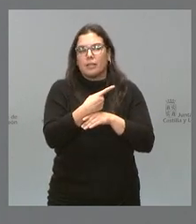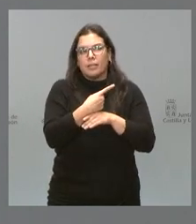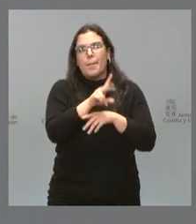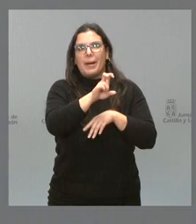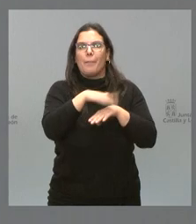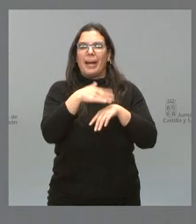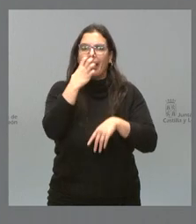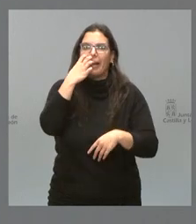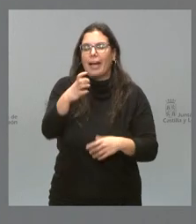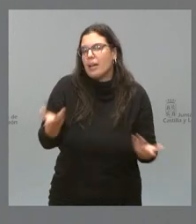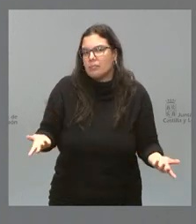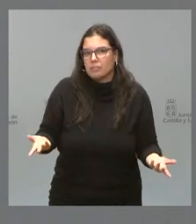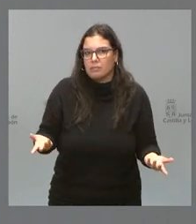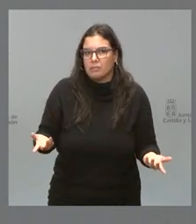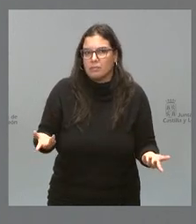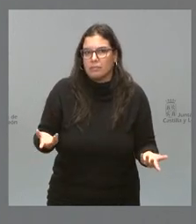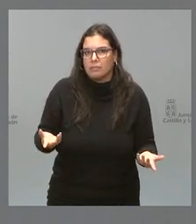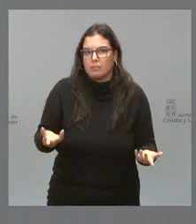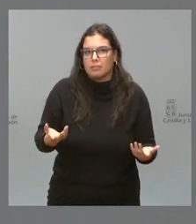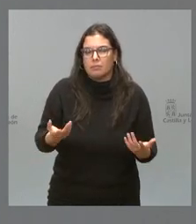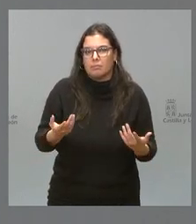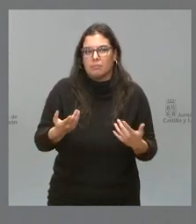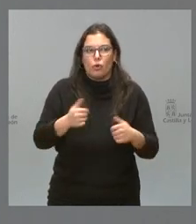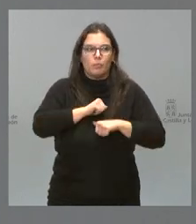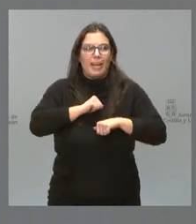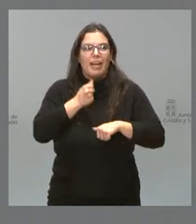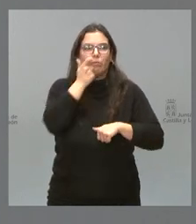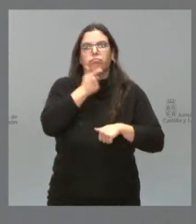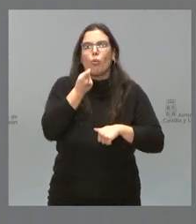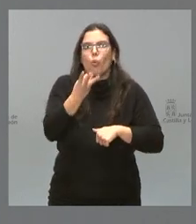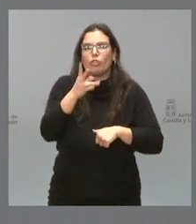puede considerar que hay una demora antes de ser atendida por